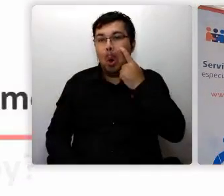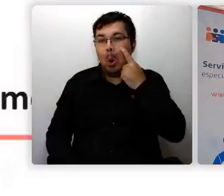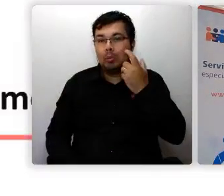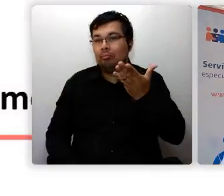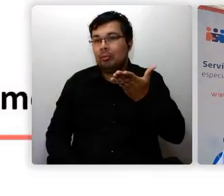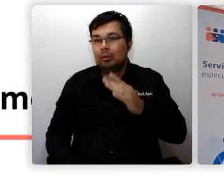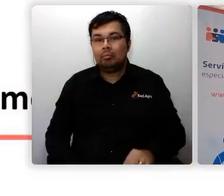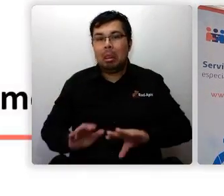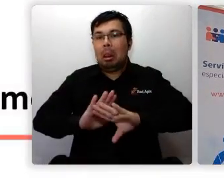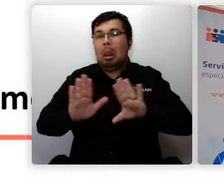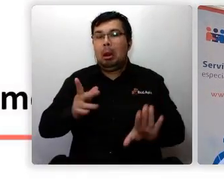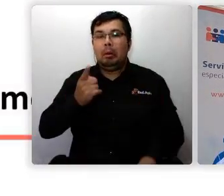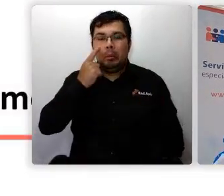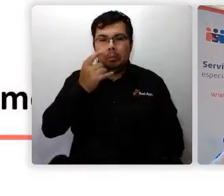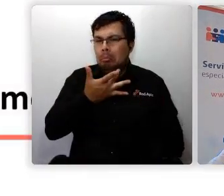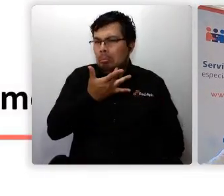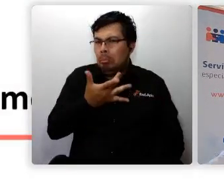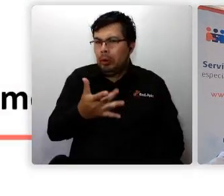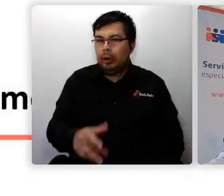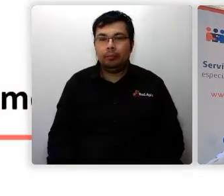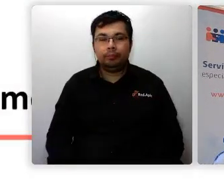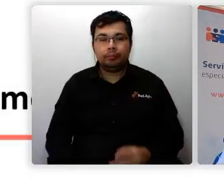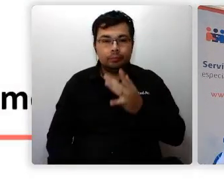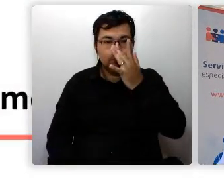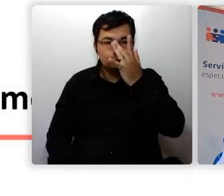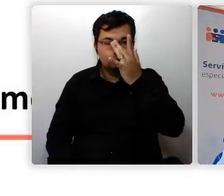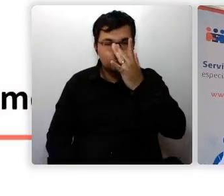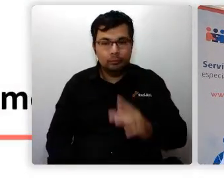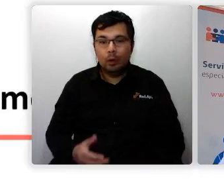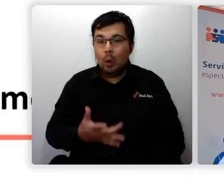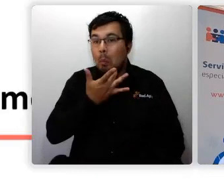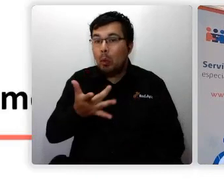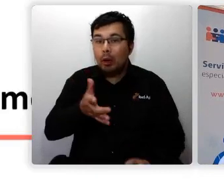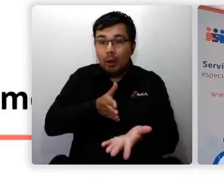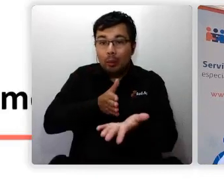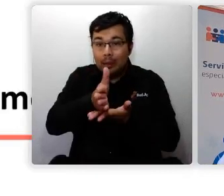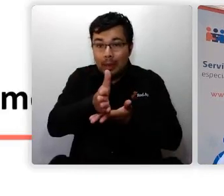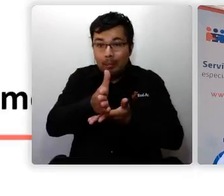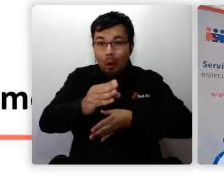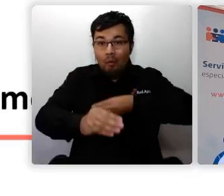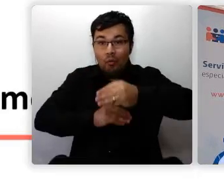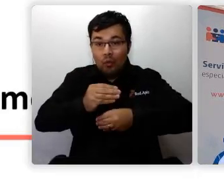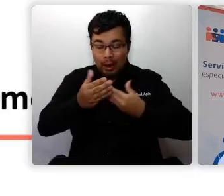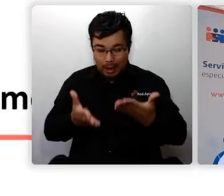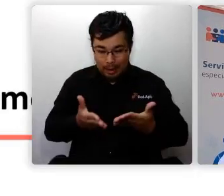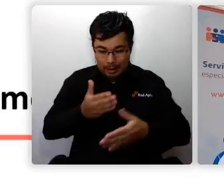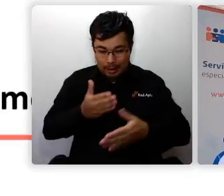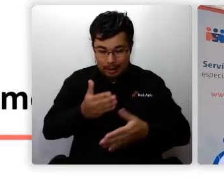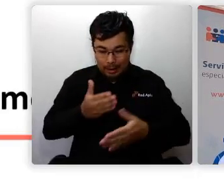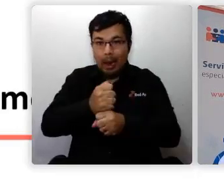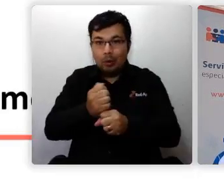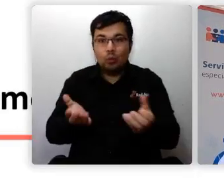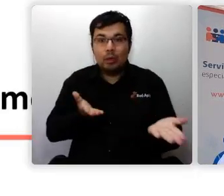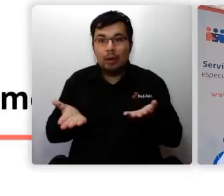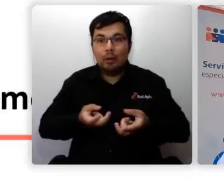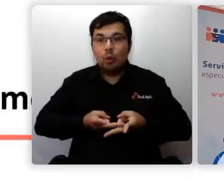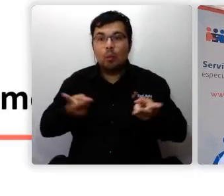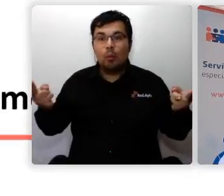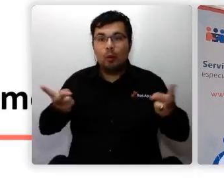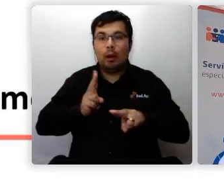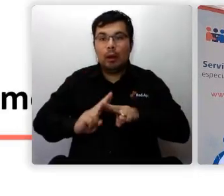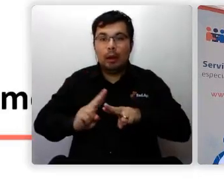¿Y por qué nadie nos conoce? Básicamente porque comenzamos a funcionar este año. Somos un servicio público, se creó el año